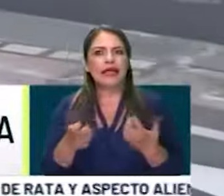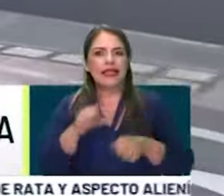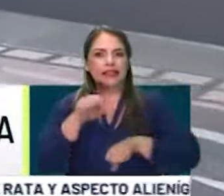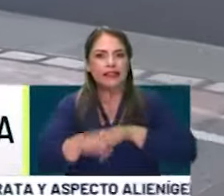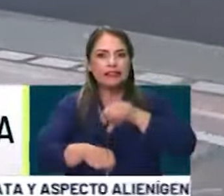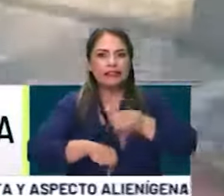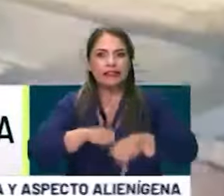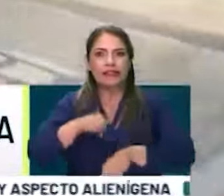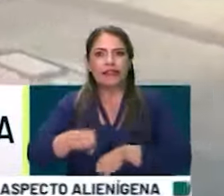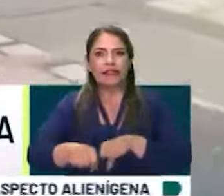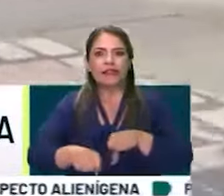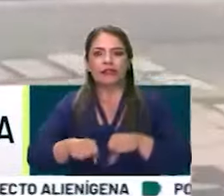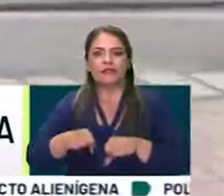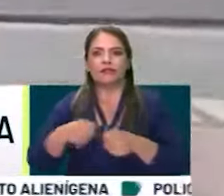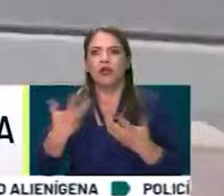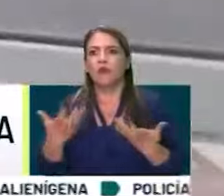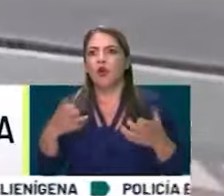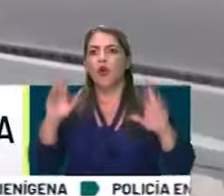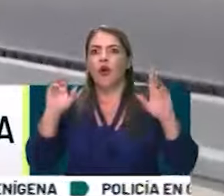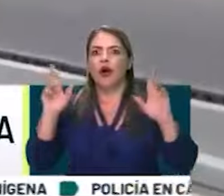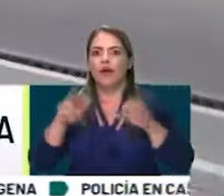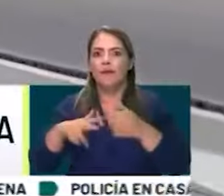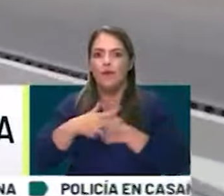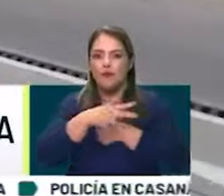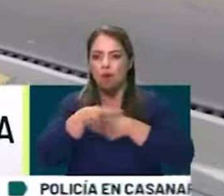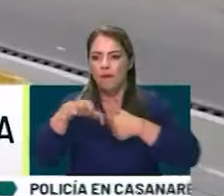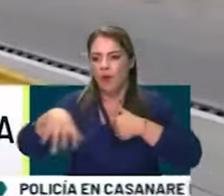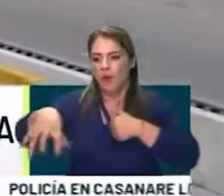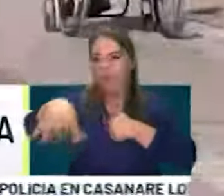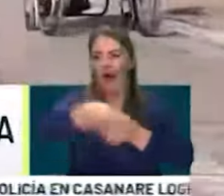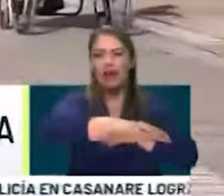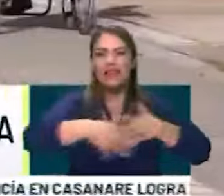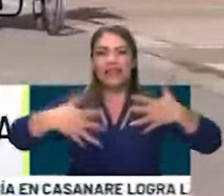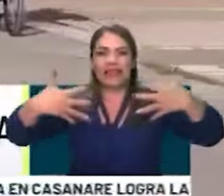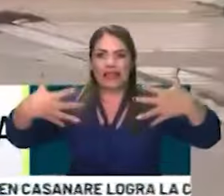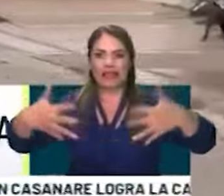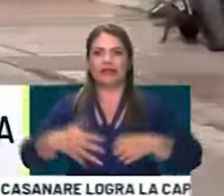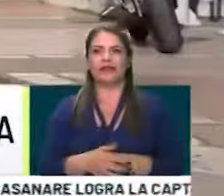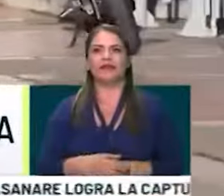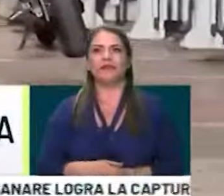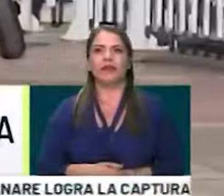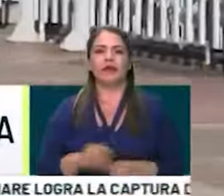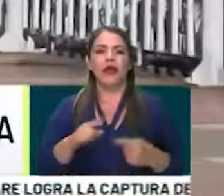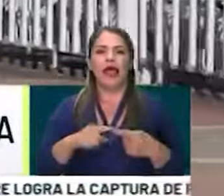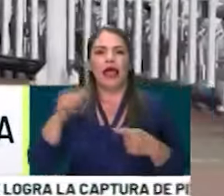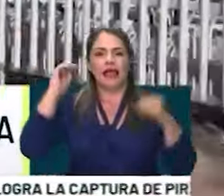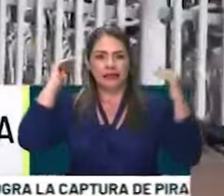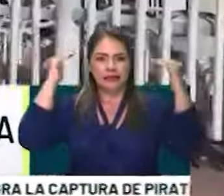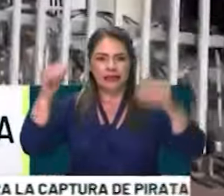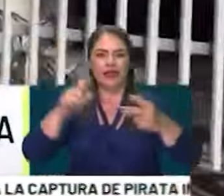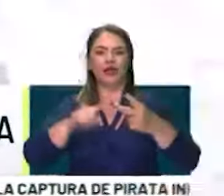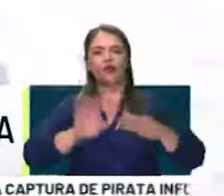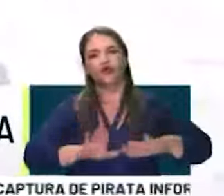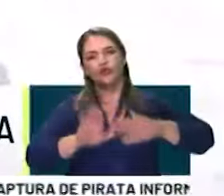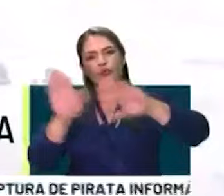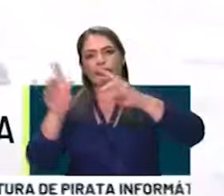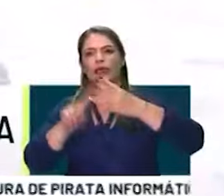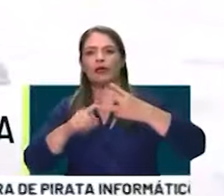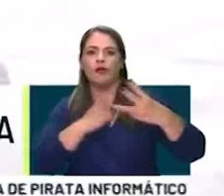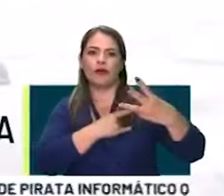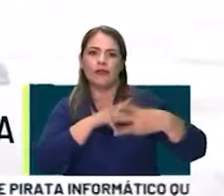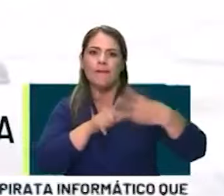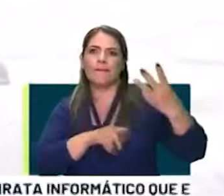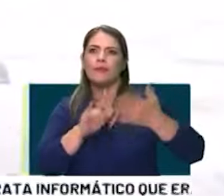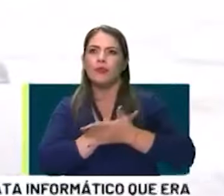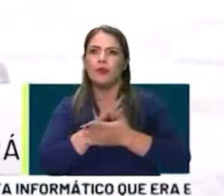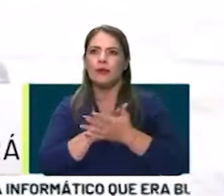en todos los municipios del Valle de Aburrá. Las estaciones más usadas son Estadio, Suramericana y Universidad. Estamos haciendo